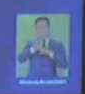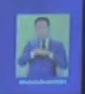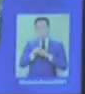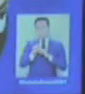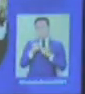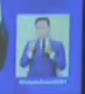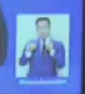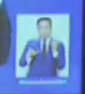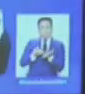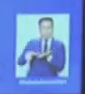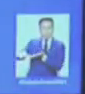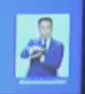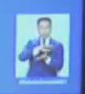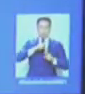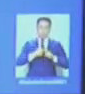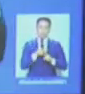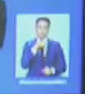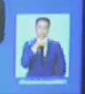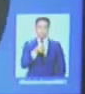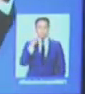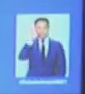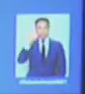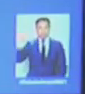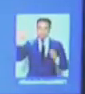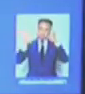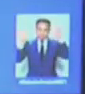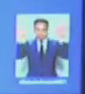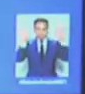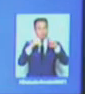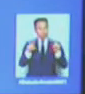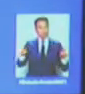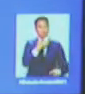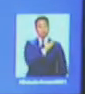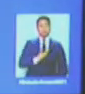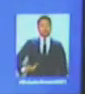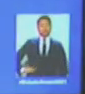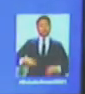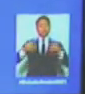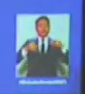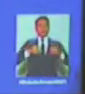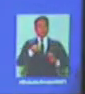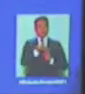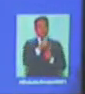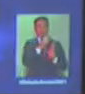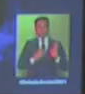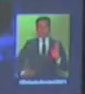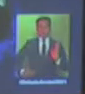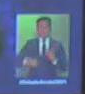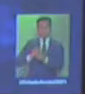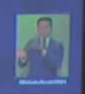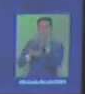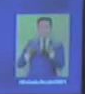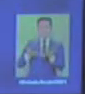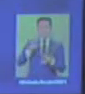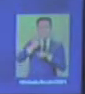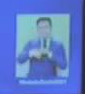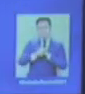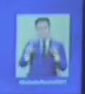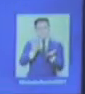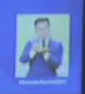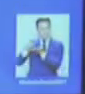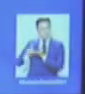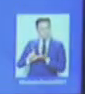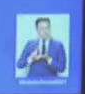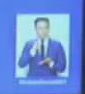Enríquez Ominami. A juicio de Rosa Estera, que le agradezco su participación en nuestro programa, ha ganado Marco Enríquez Ominami. La pregunta está